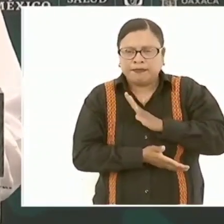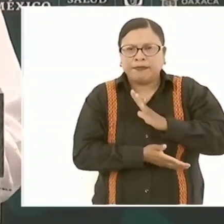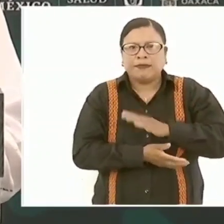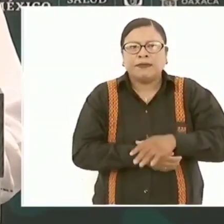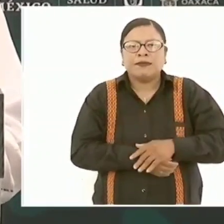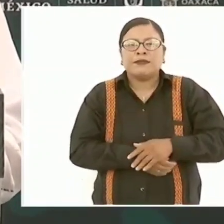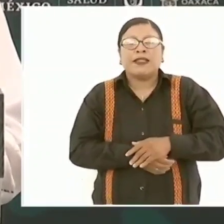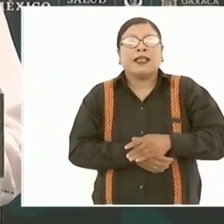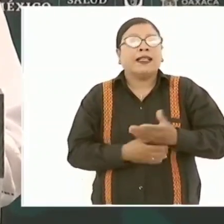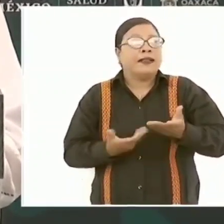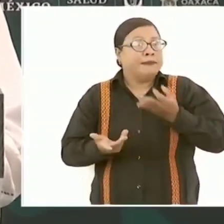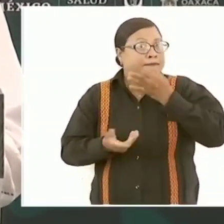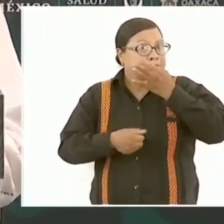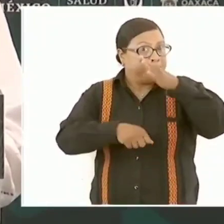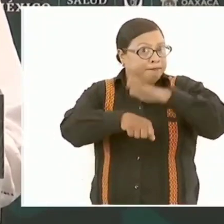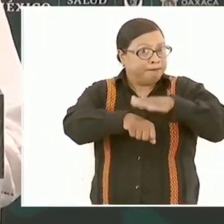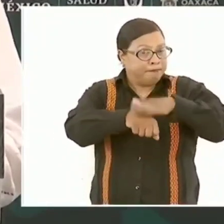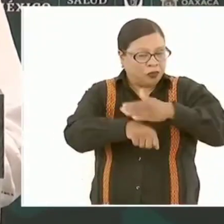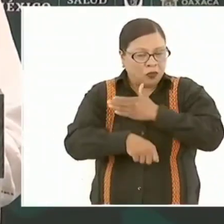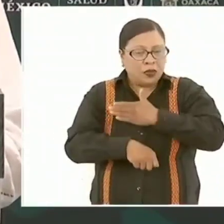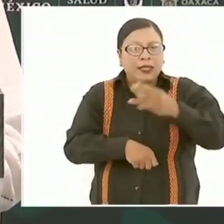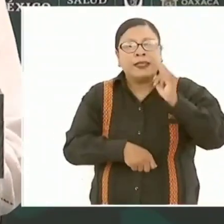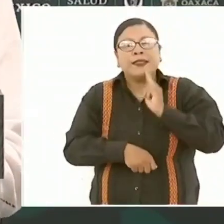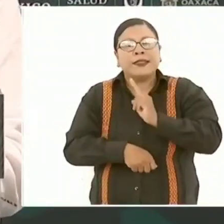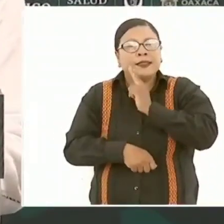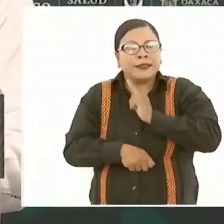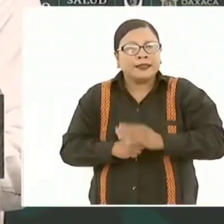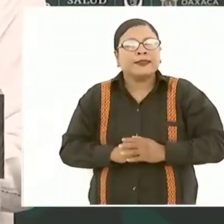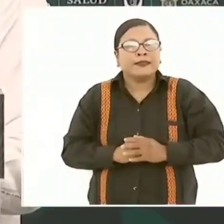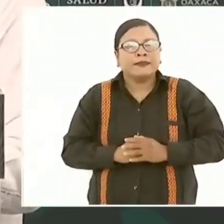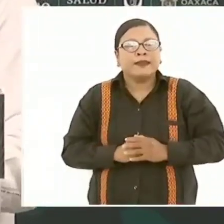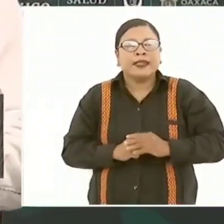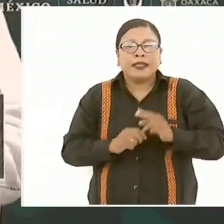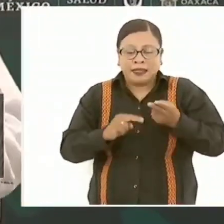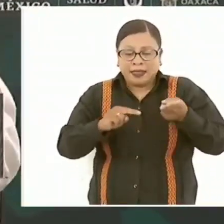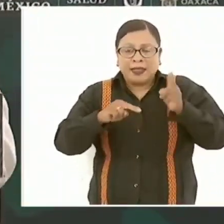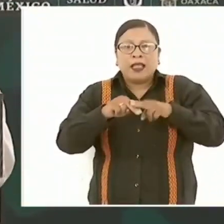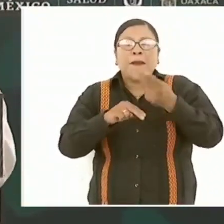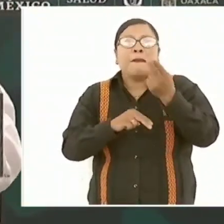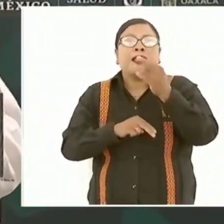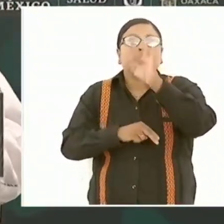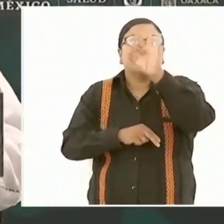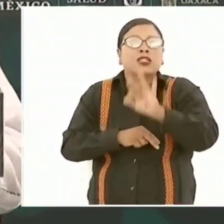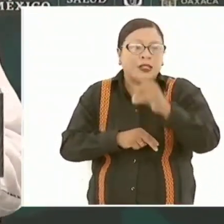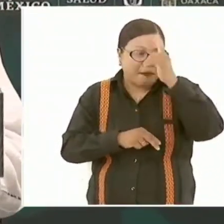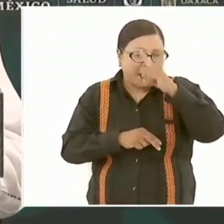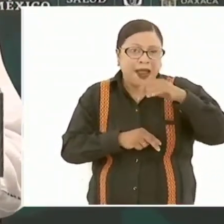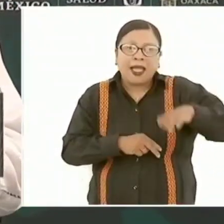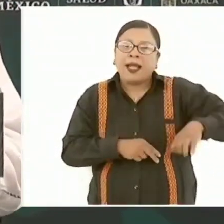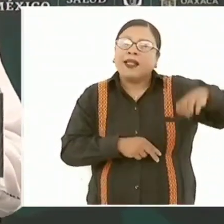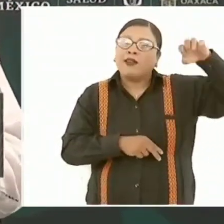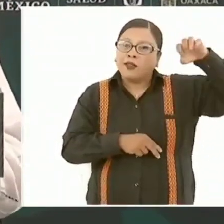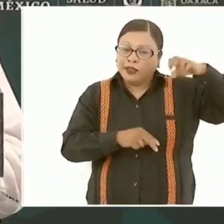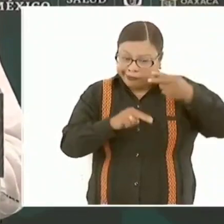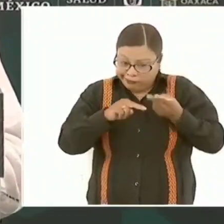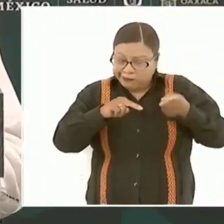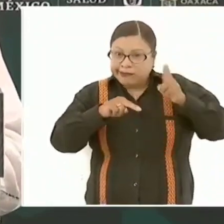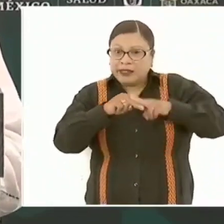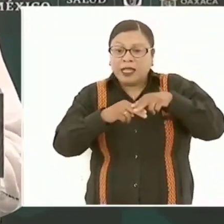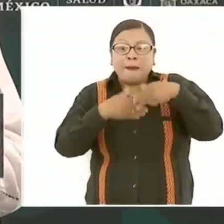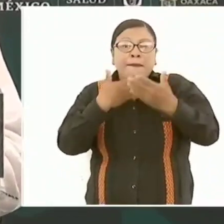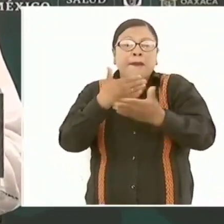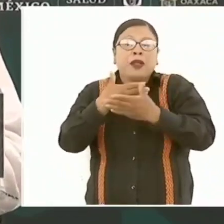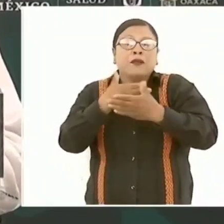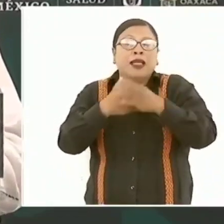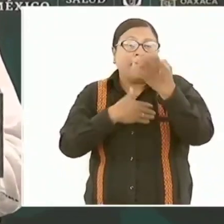una buena noticia. En enero aumentó 25% la pensión para adultos mayores. En el próximo